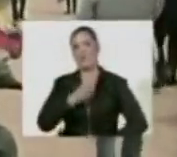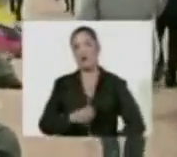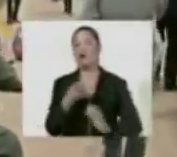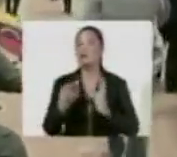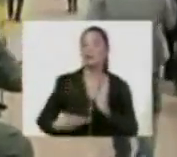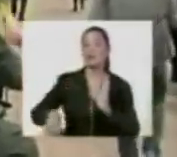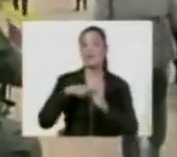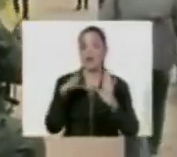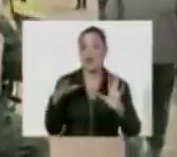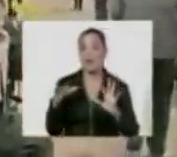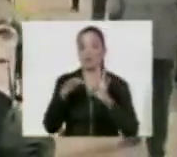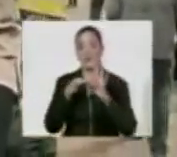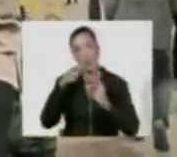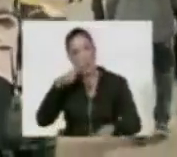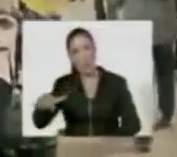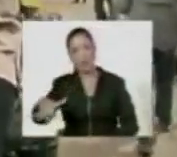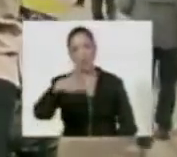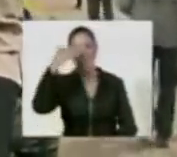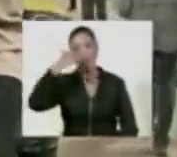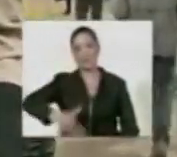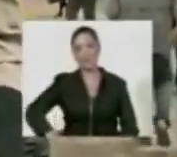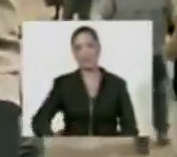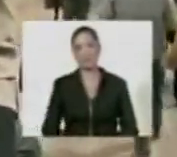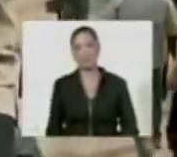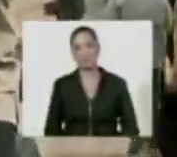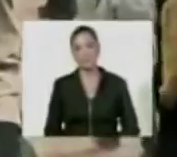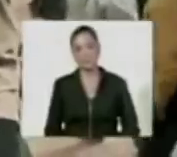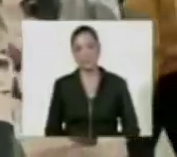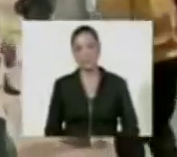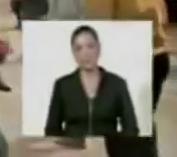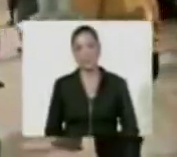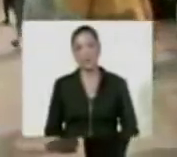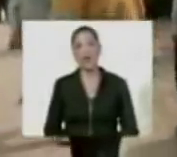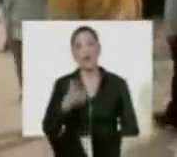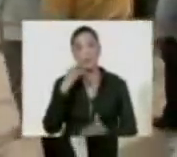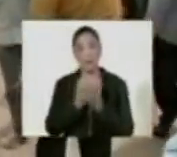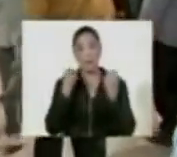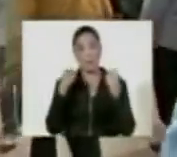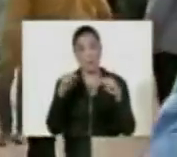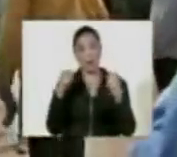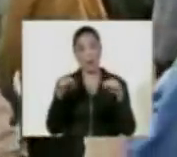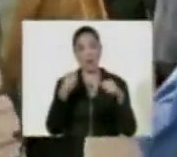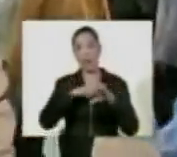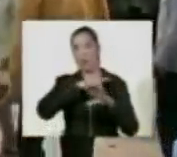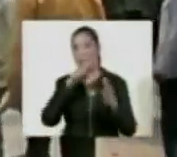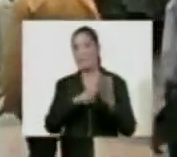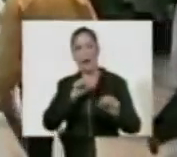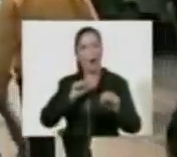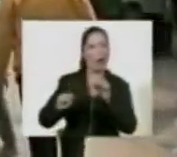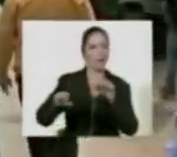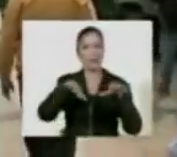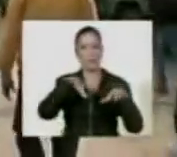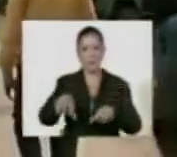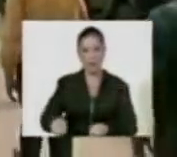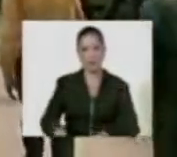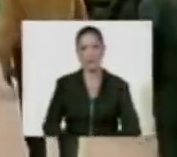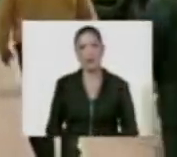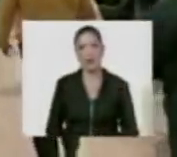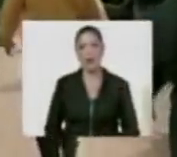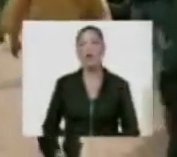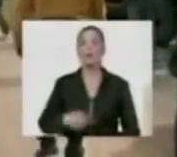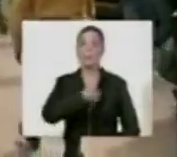la unión cívico-militar a través de este ejercicio de acción integral antiimperialista. Y el jefe